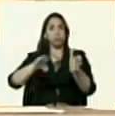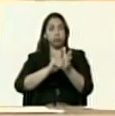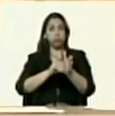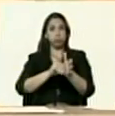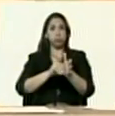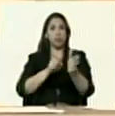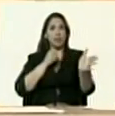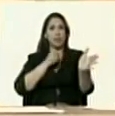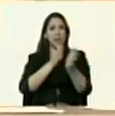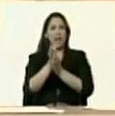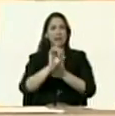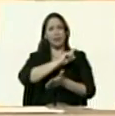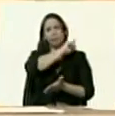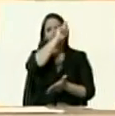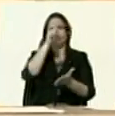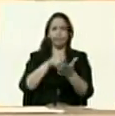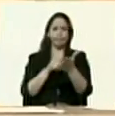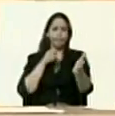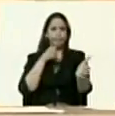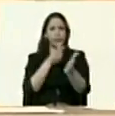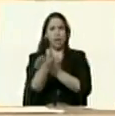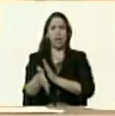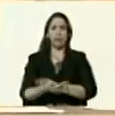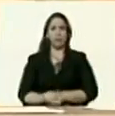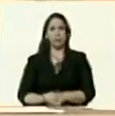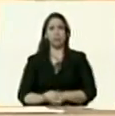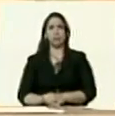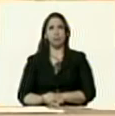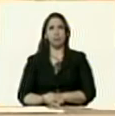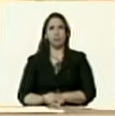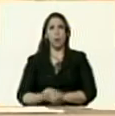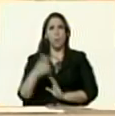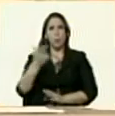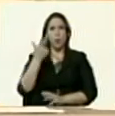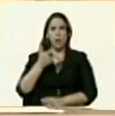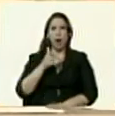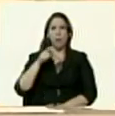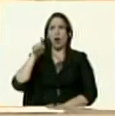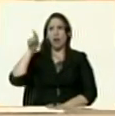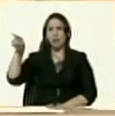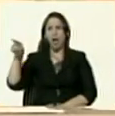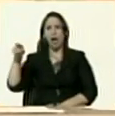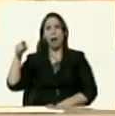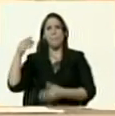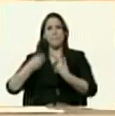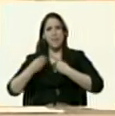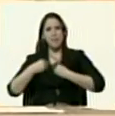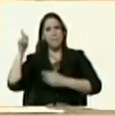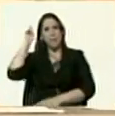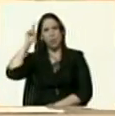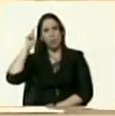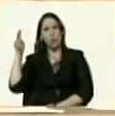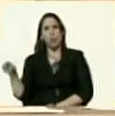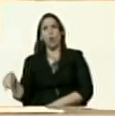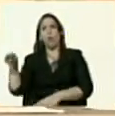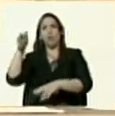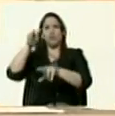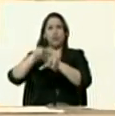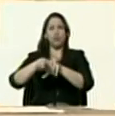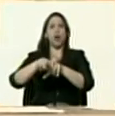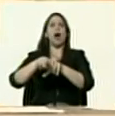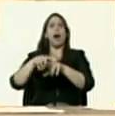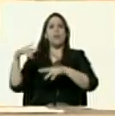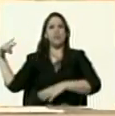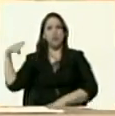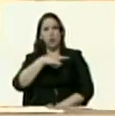gratis, absolutamente gratis. Los traemos, los buscamos allá donde viven en Perú, los llevamos al avión, los traemos aquí y después los llevamos a su